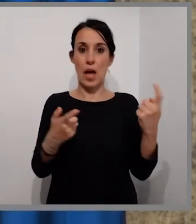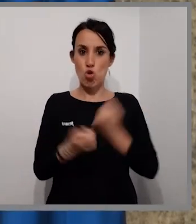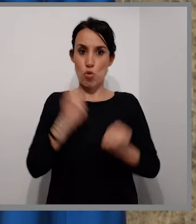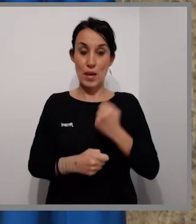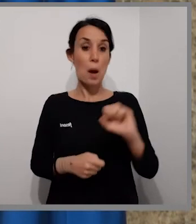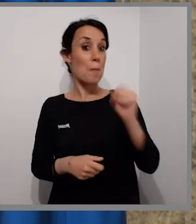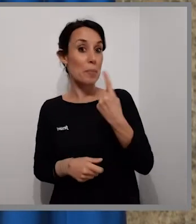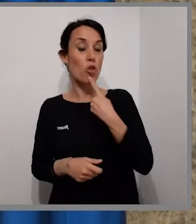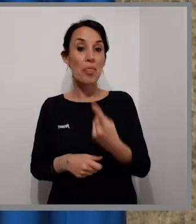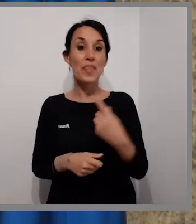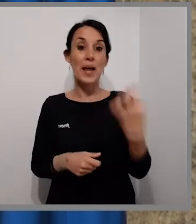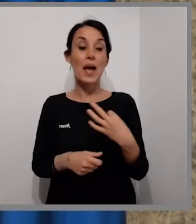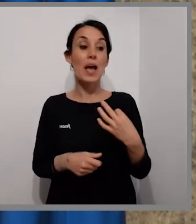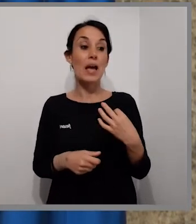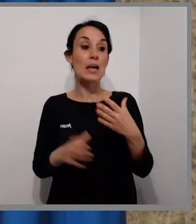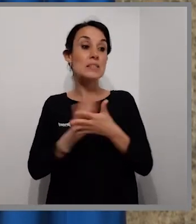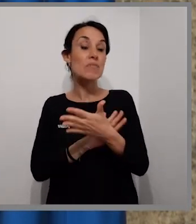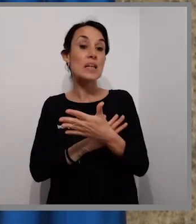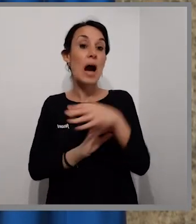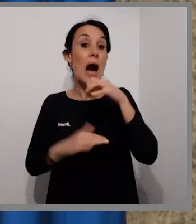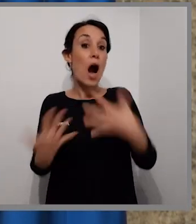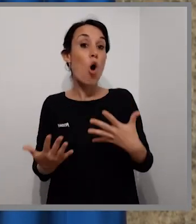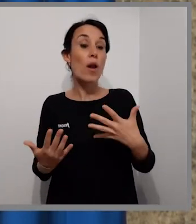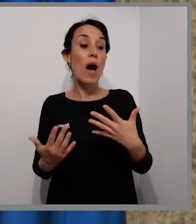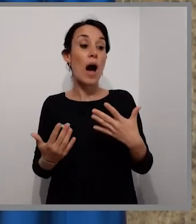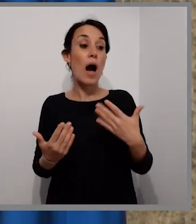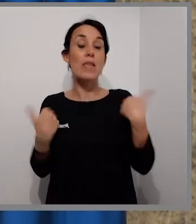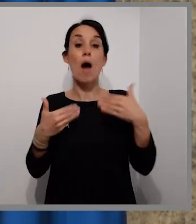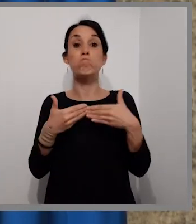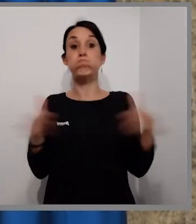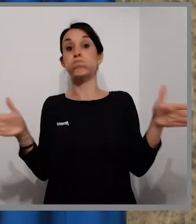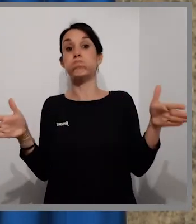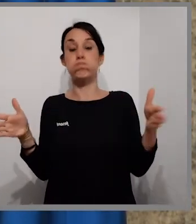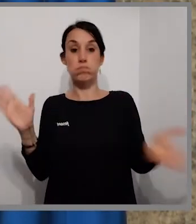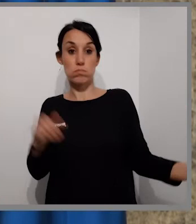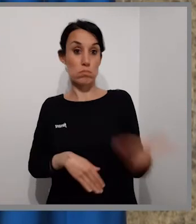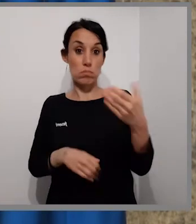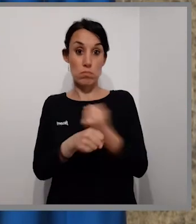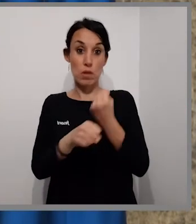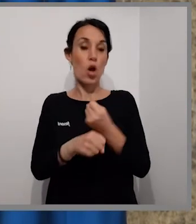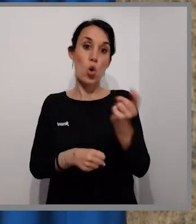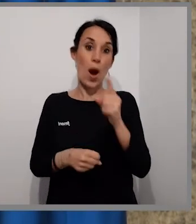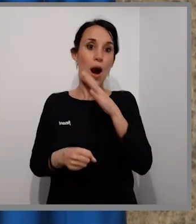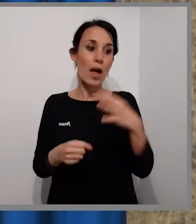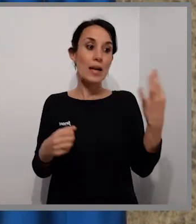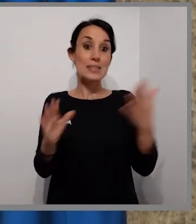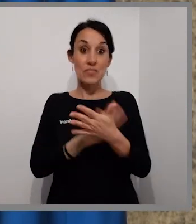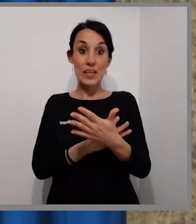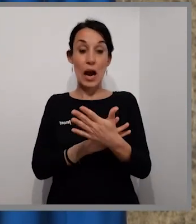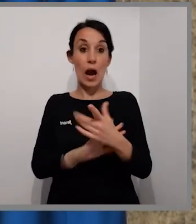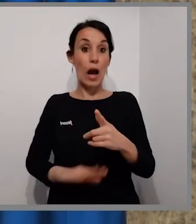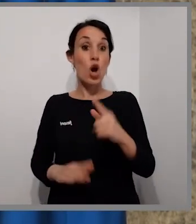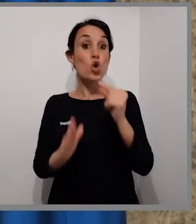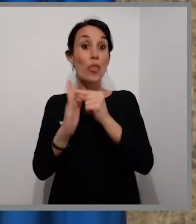actividad económica, hay que decir, en primer lugar, que no se trata de que ahora se levante la mano, lo que se trata es de que se